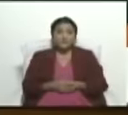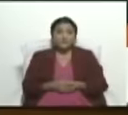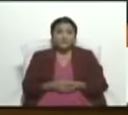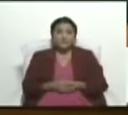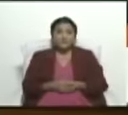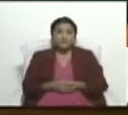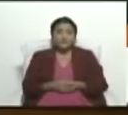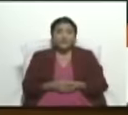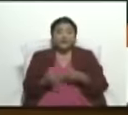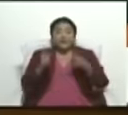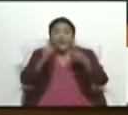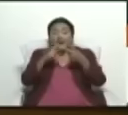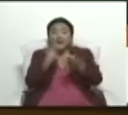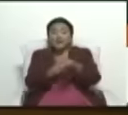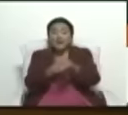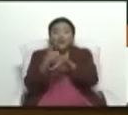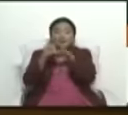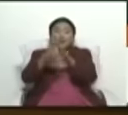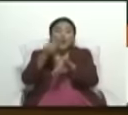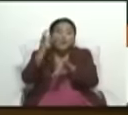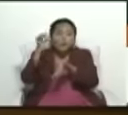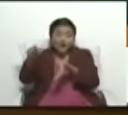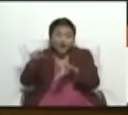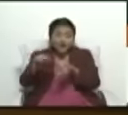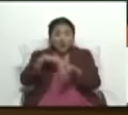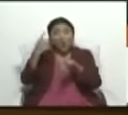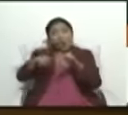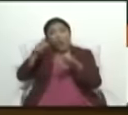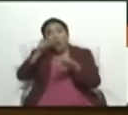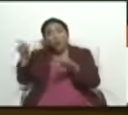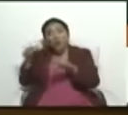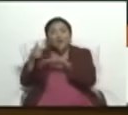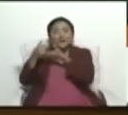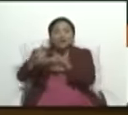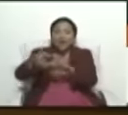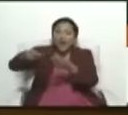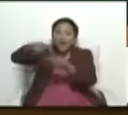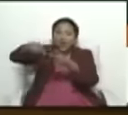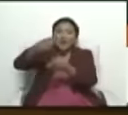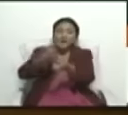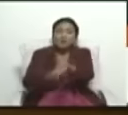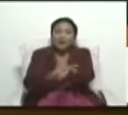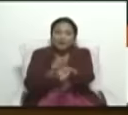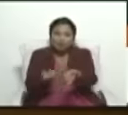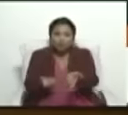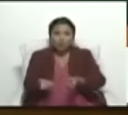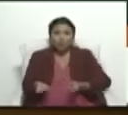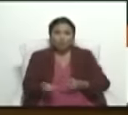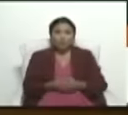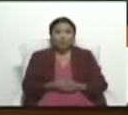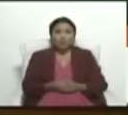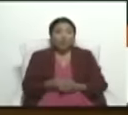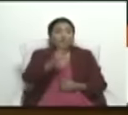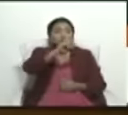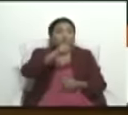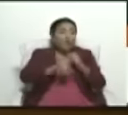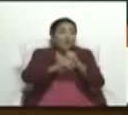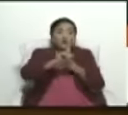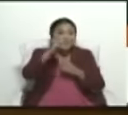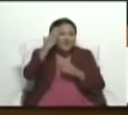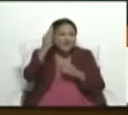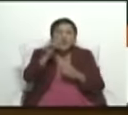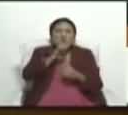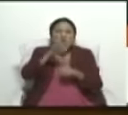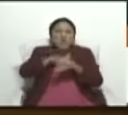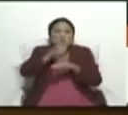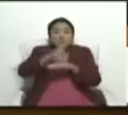responsables, cómplices del asesinato. Todavía no teníamos la confesión que nos revelaba quiénes eran los autores materiales, pero ya